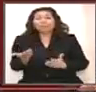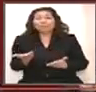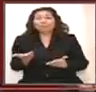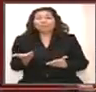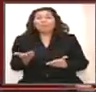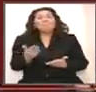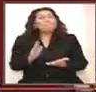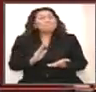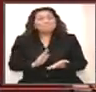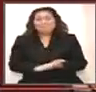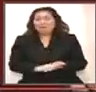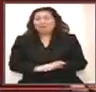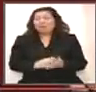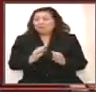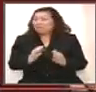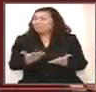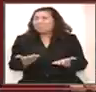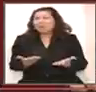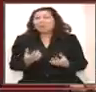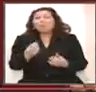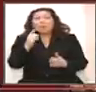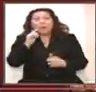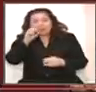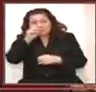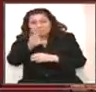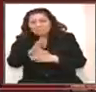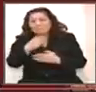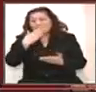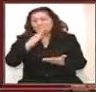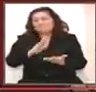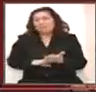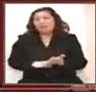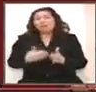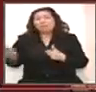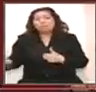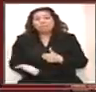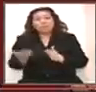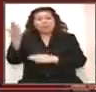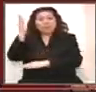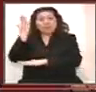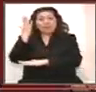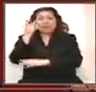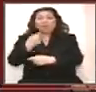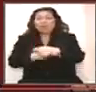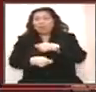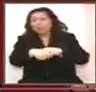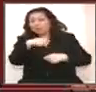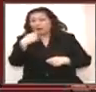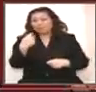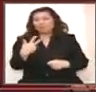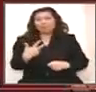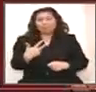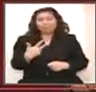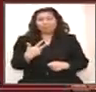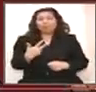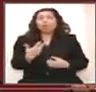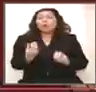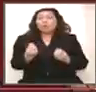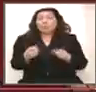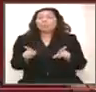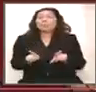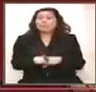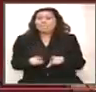carácter ilícito e ilegal, tales como la minería ilegal, la tala de madera o el narcotráfico.